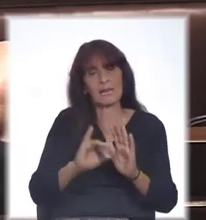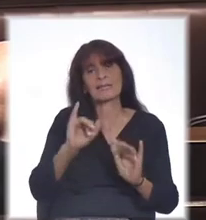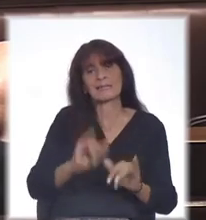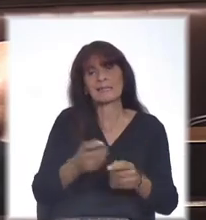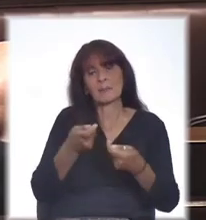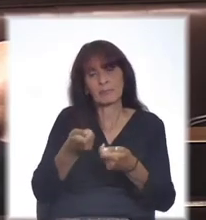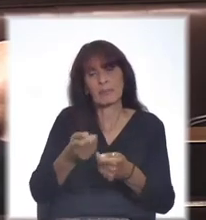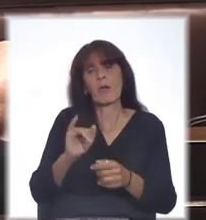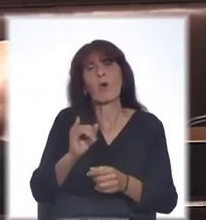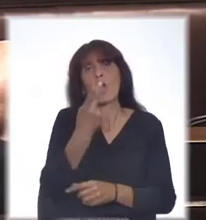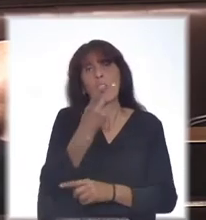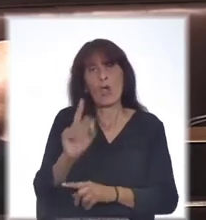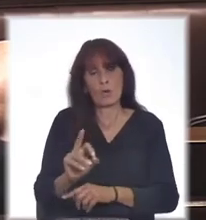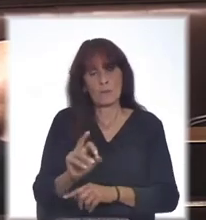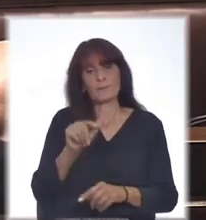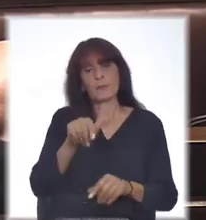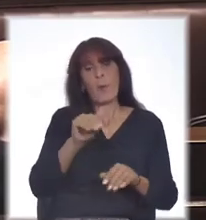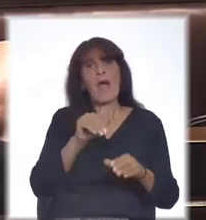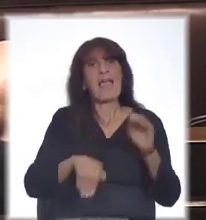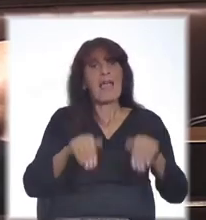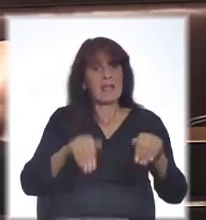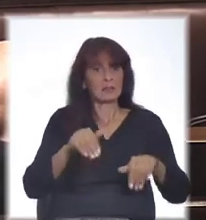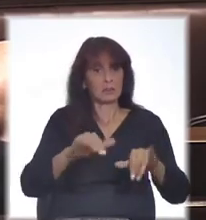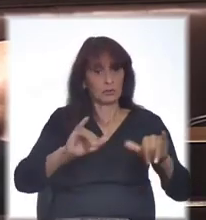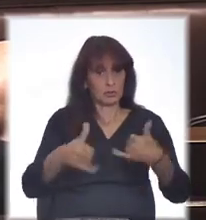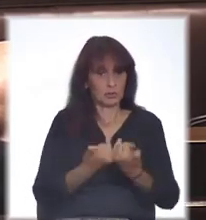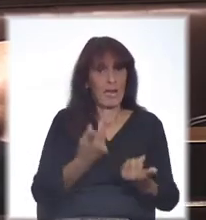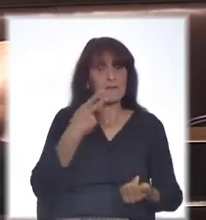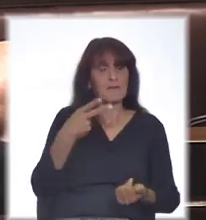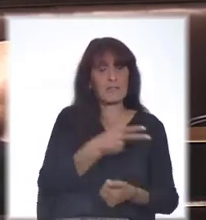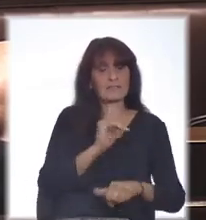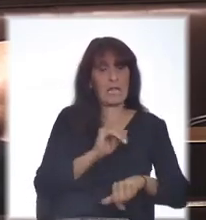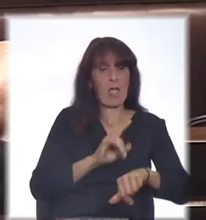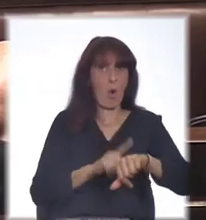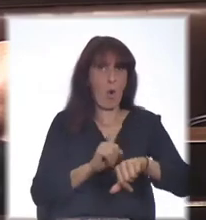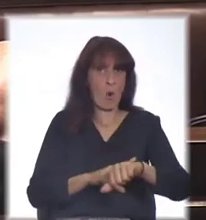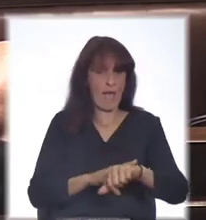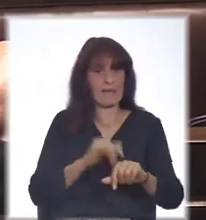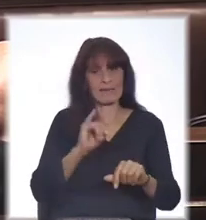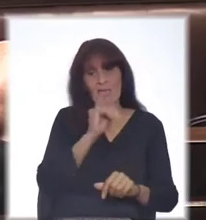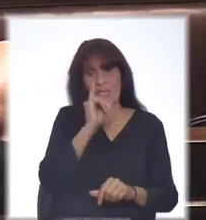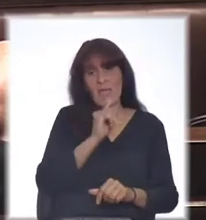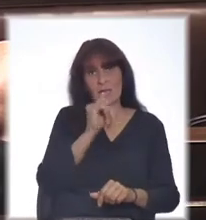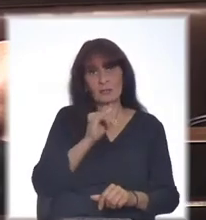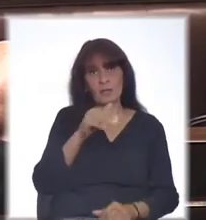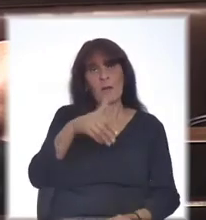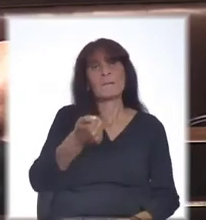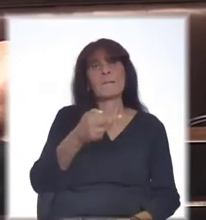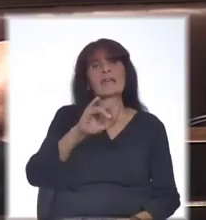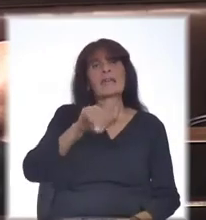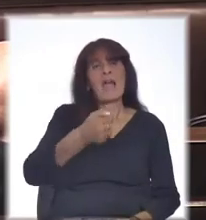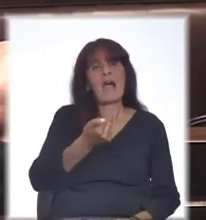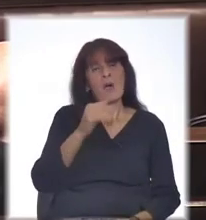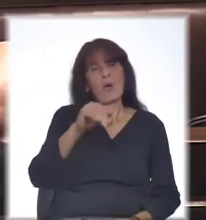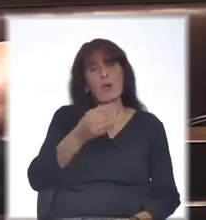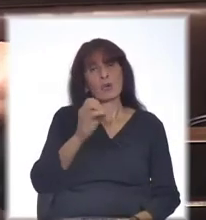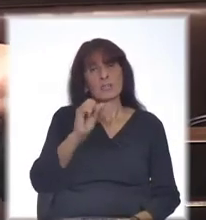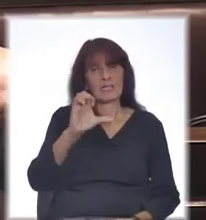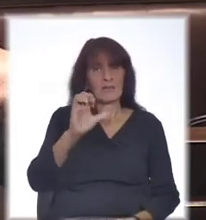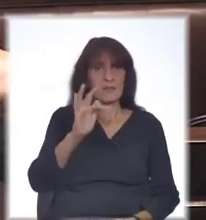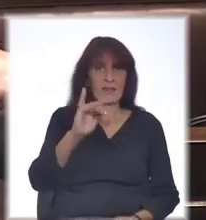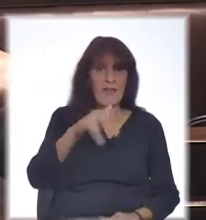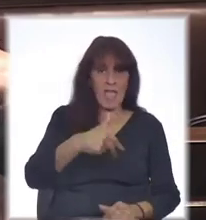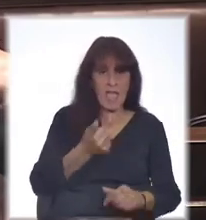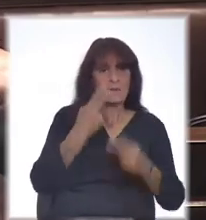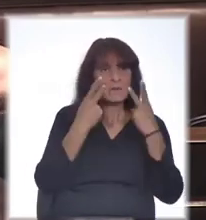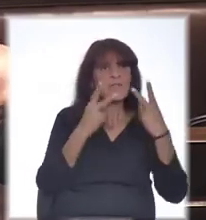no. Ya con la dirección, la fecha y la hora y con los pocos datos más, María Josefina tomaba todas las precauciones de seguridad y